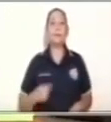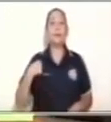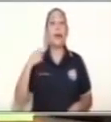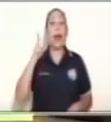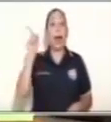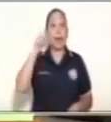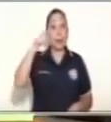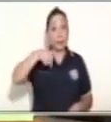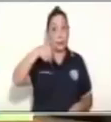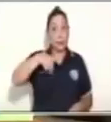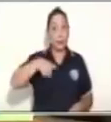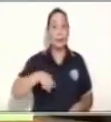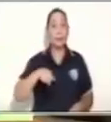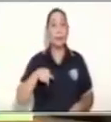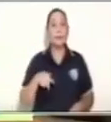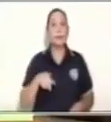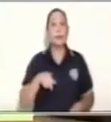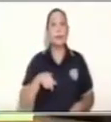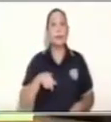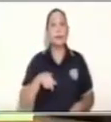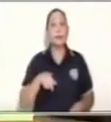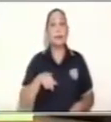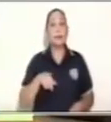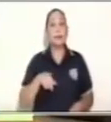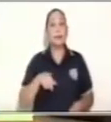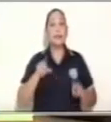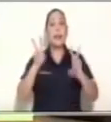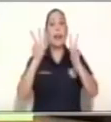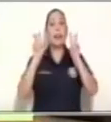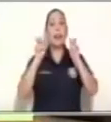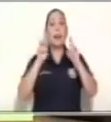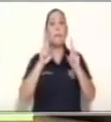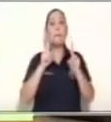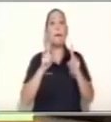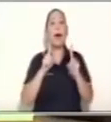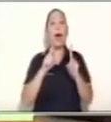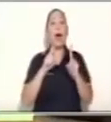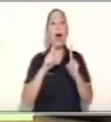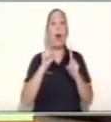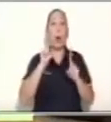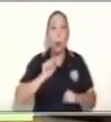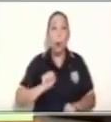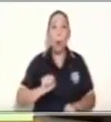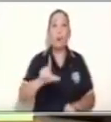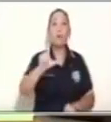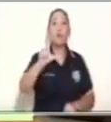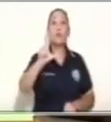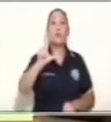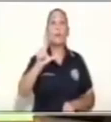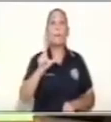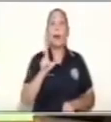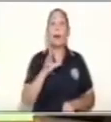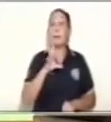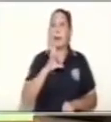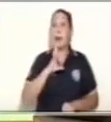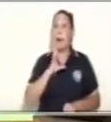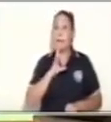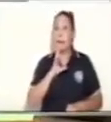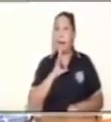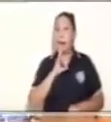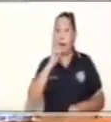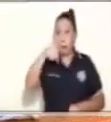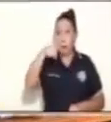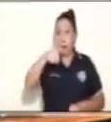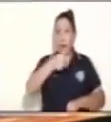lo que estoy acá, y el tema es la tradición oral de Guatemala, y vamos a hablar